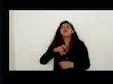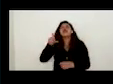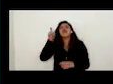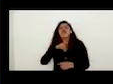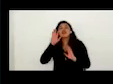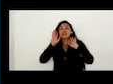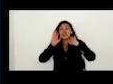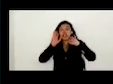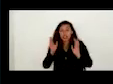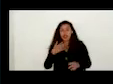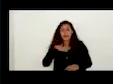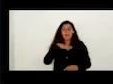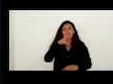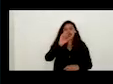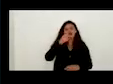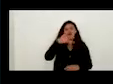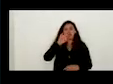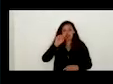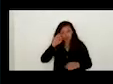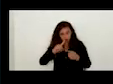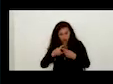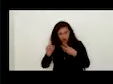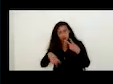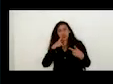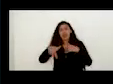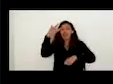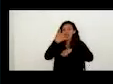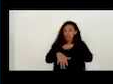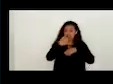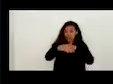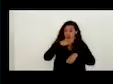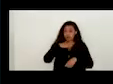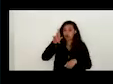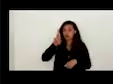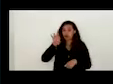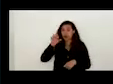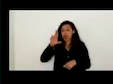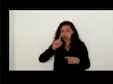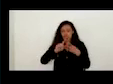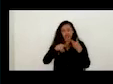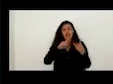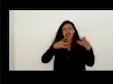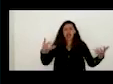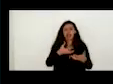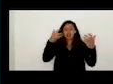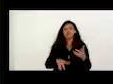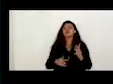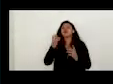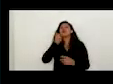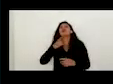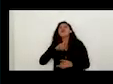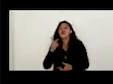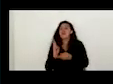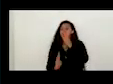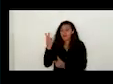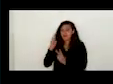bolillo sería mi carbohidrato, el queso sería mi proteína y la lechuga y jitomate sería mi verdura. Exacto.